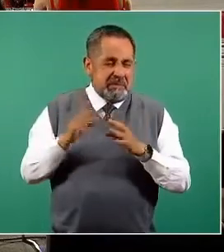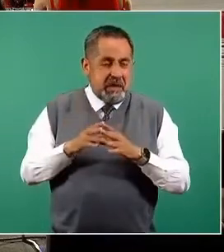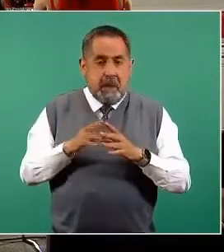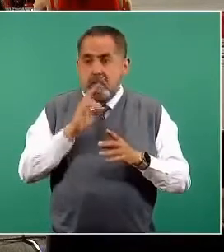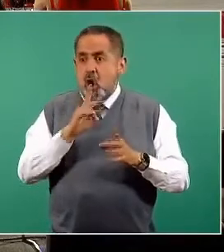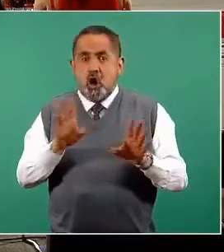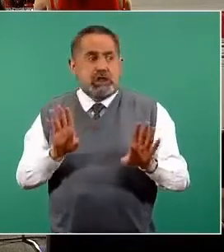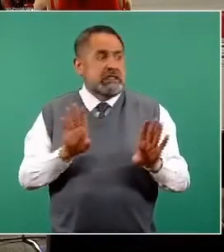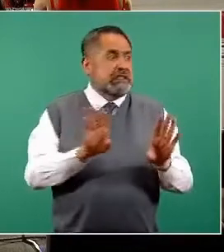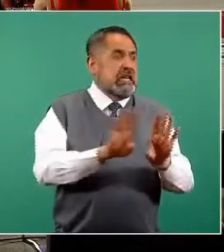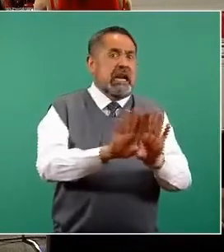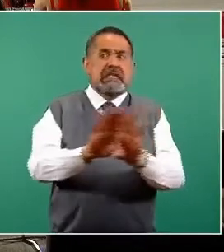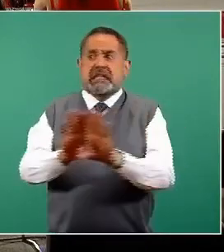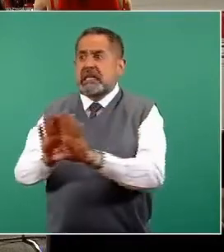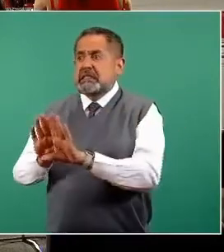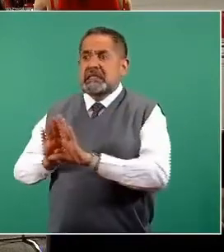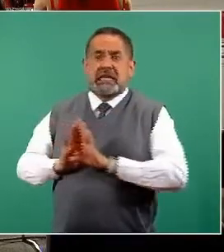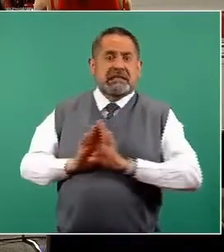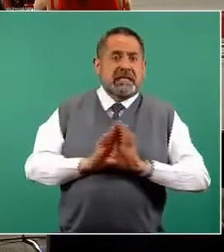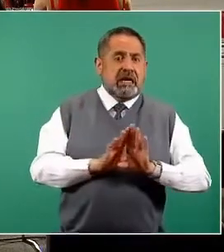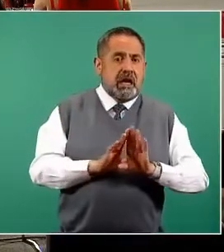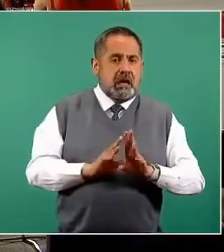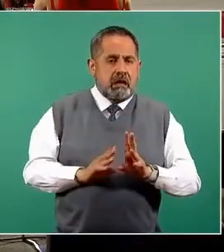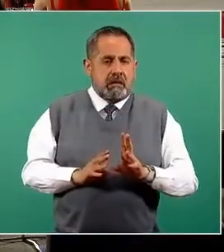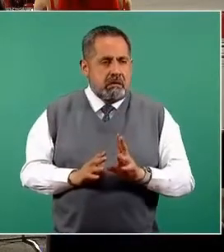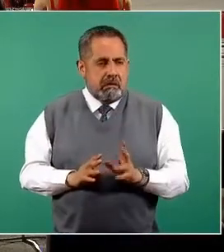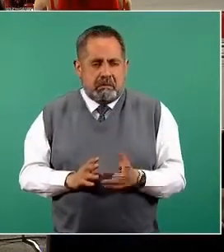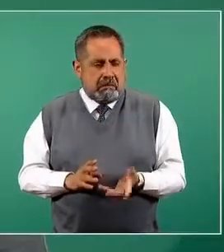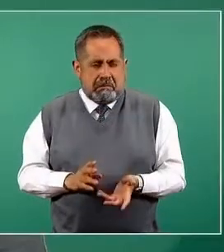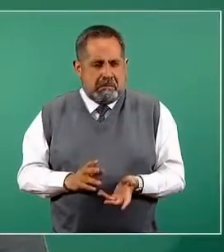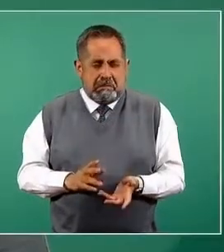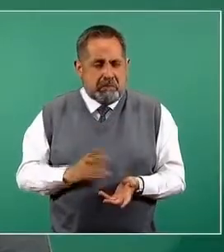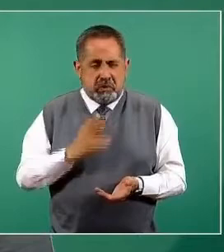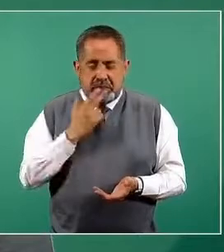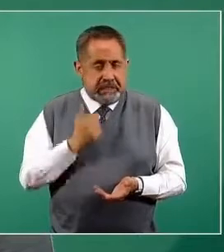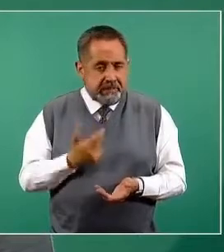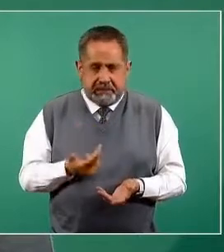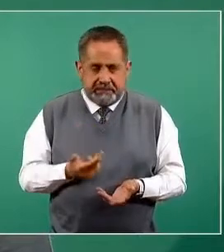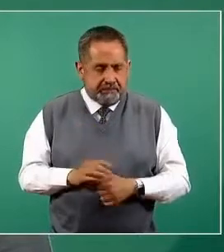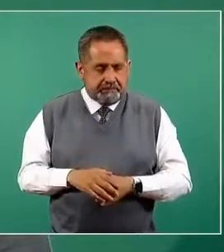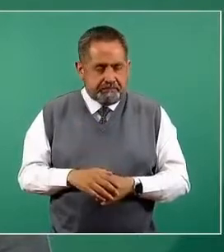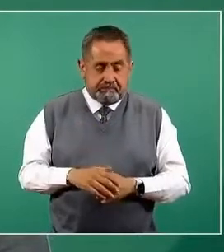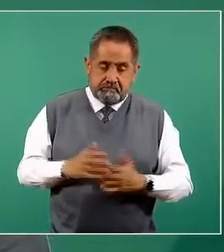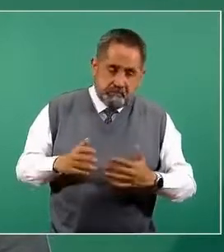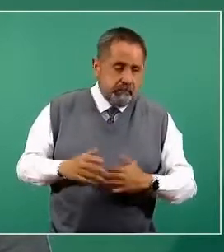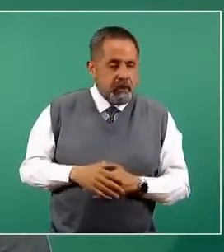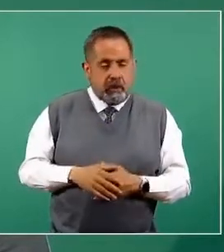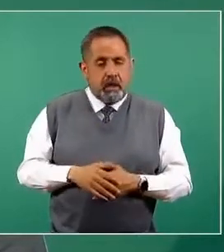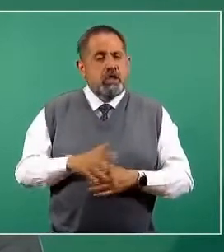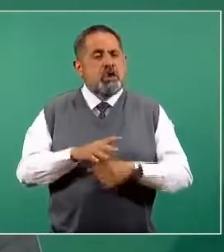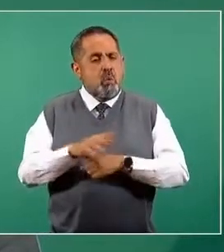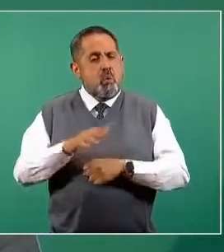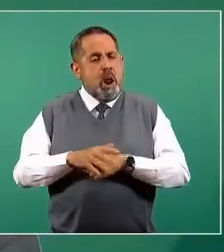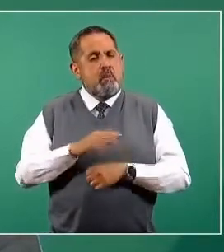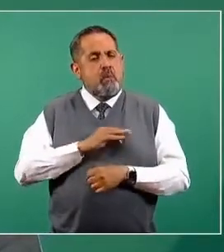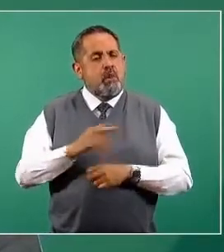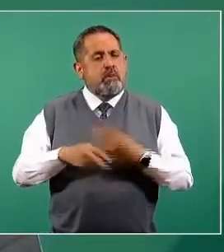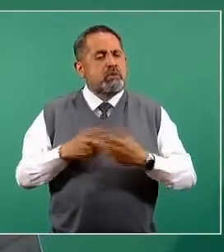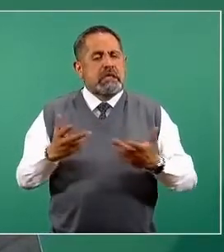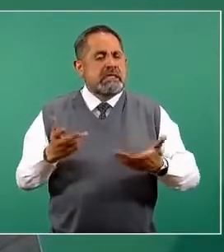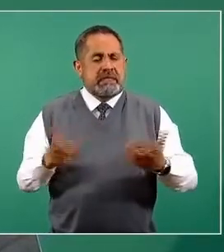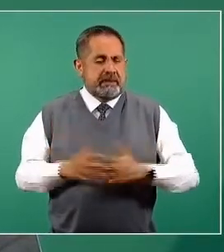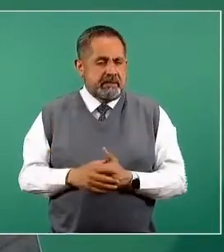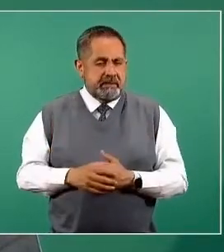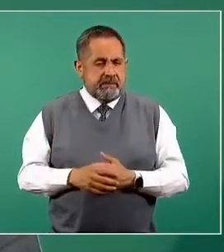son y causan adversidad. Ahora, ¿qué sí se puede hacer? En algunos países se